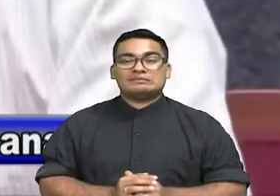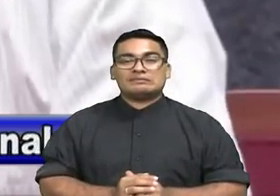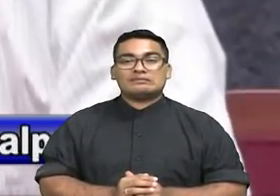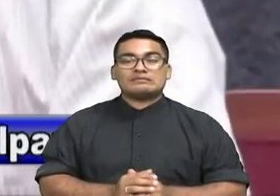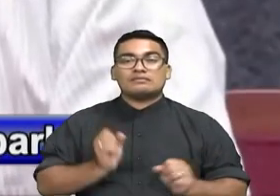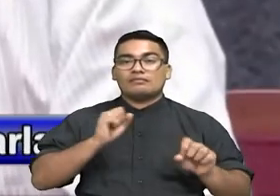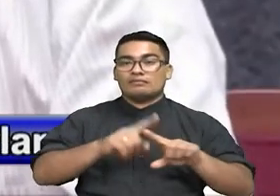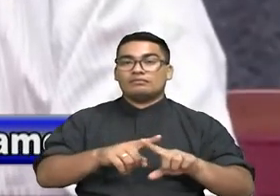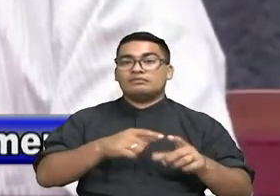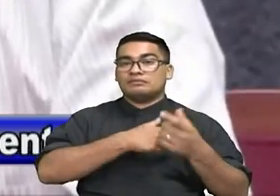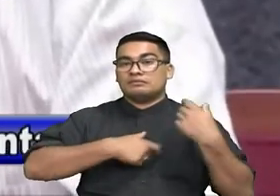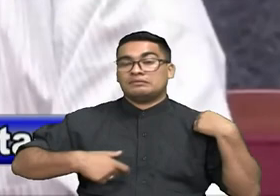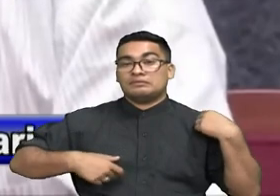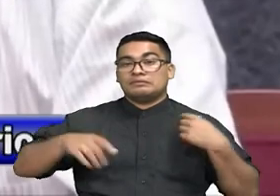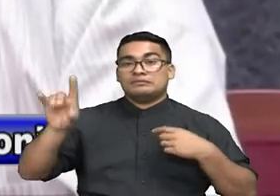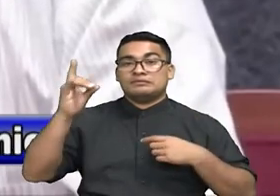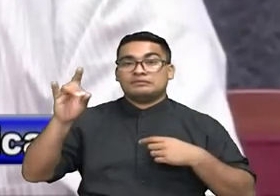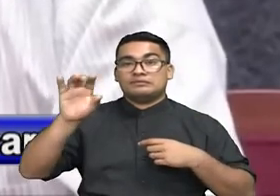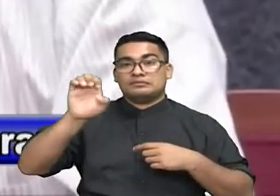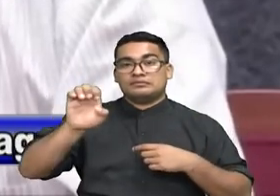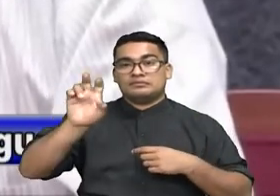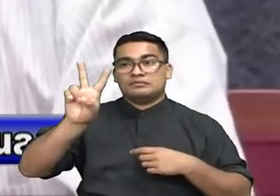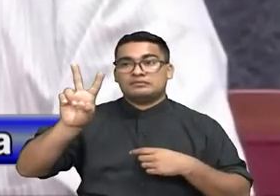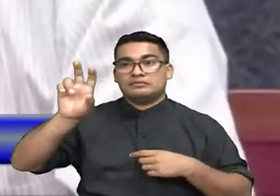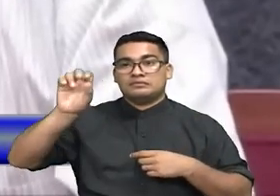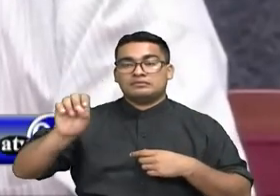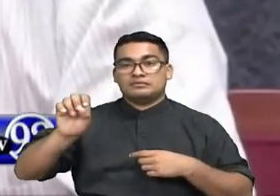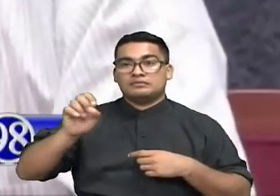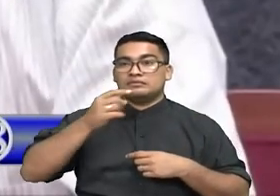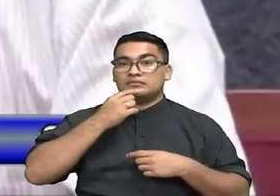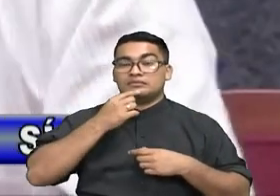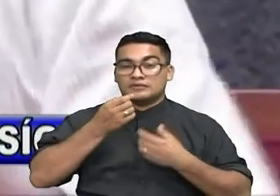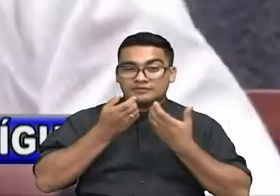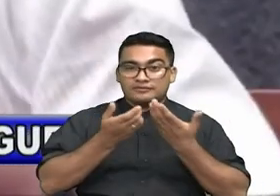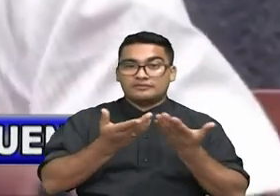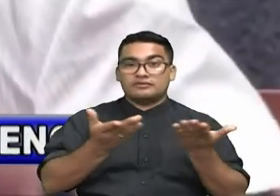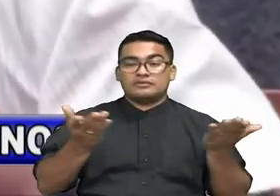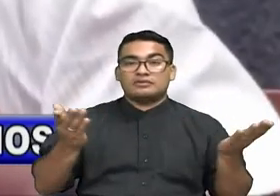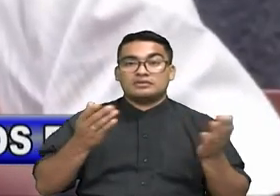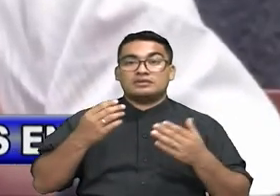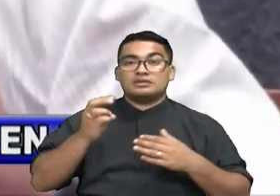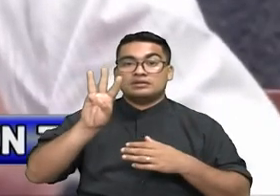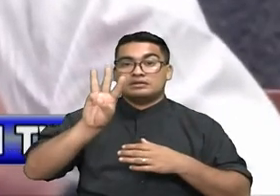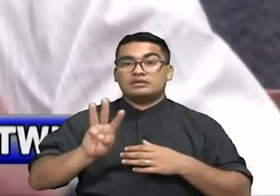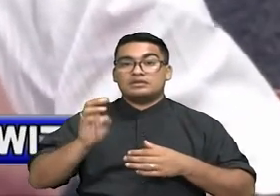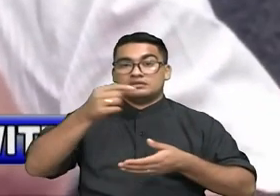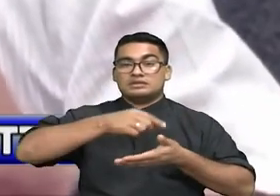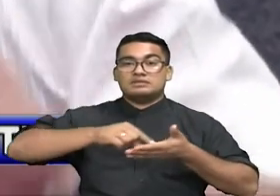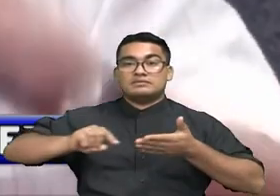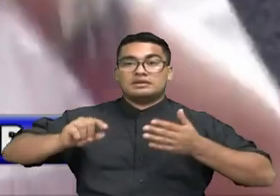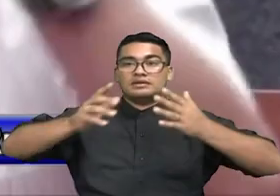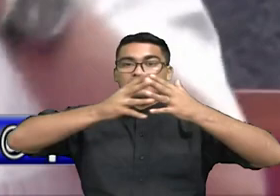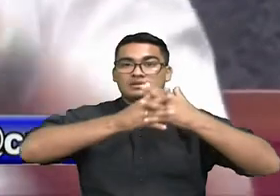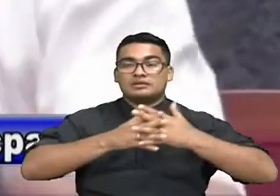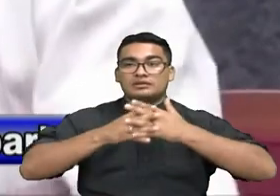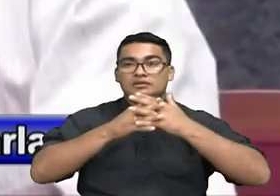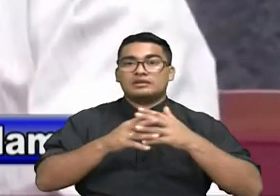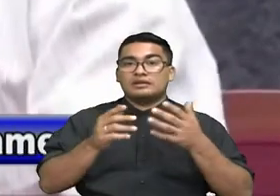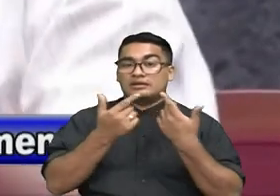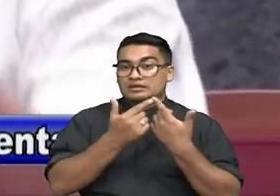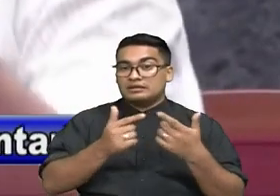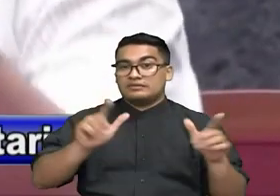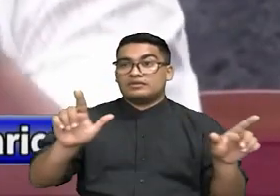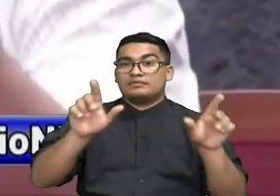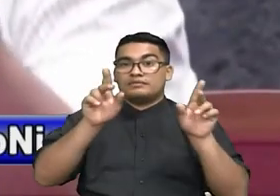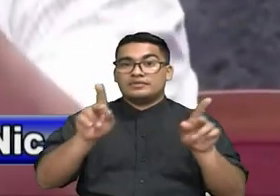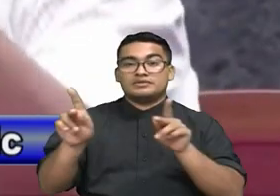El expresidente de Bolivia, Evo Morales, denunció en las redes sociales que en 3 semanas el régimen golpista liberó a corruptos